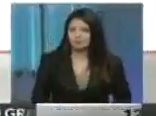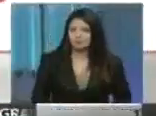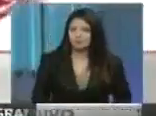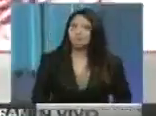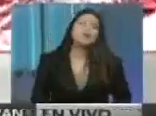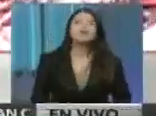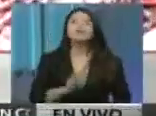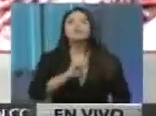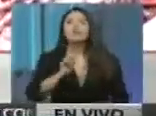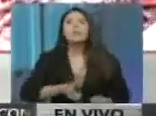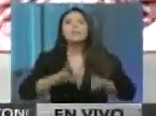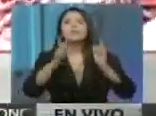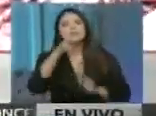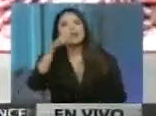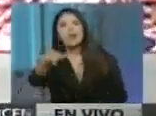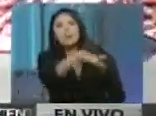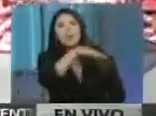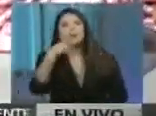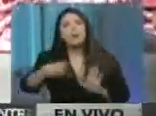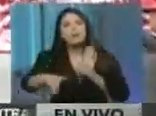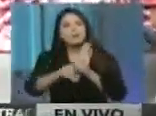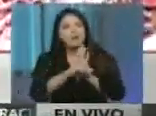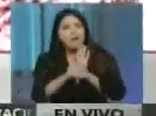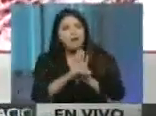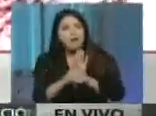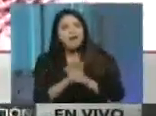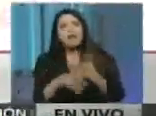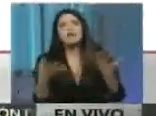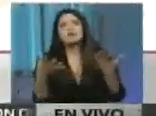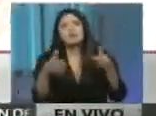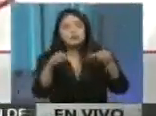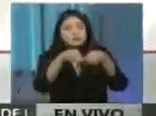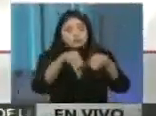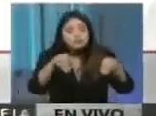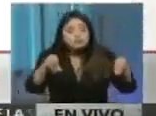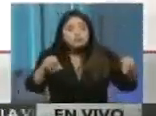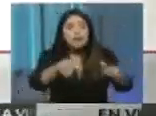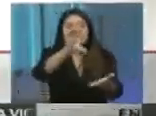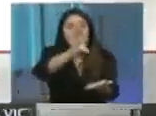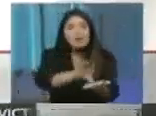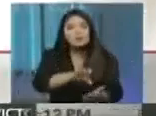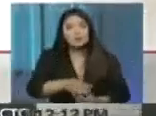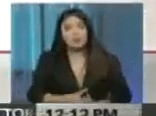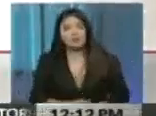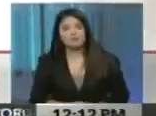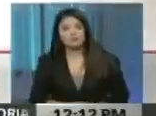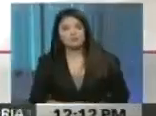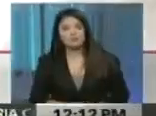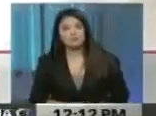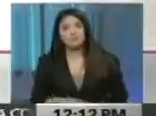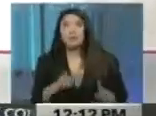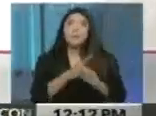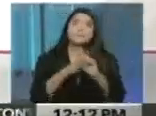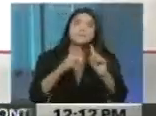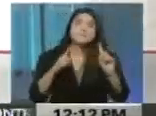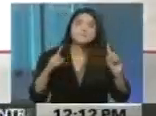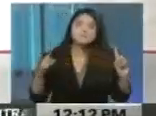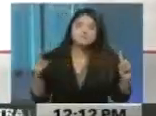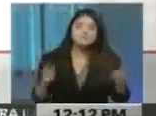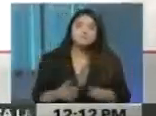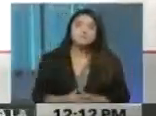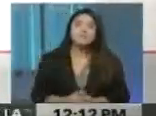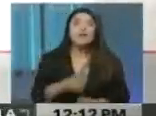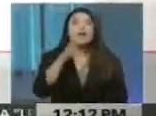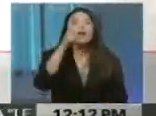Negarle al pueblo el derecho al suelo urbano. Bueno, con la manifestación